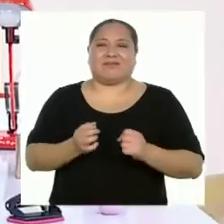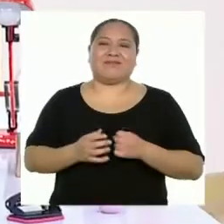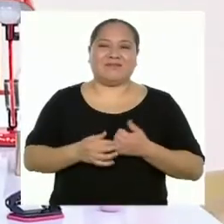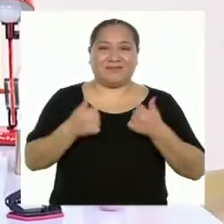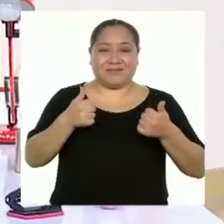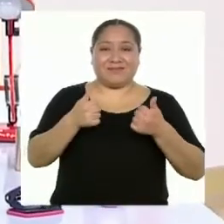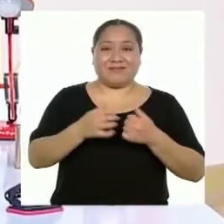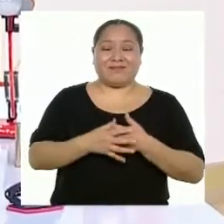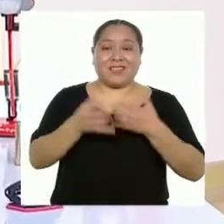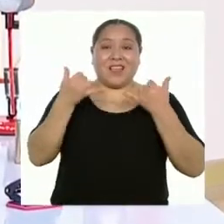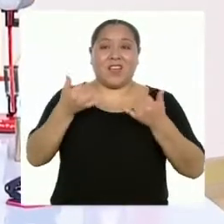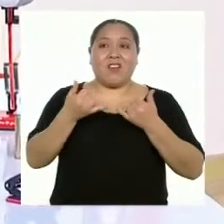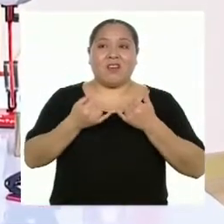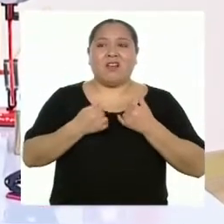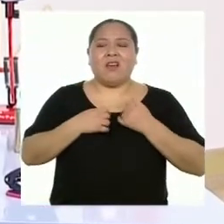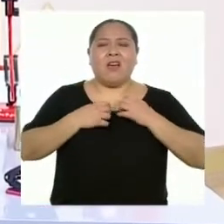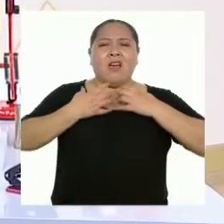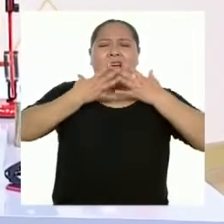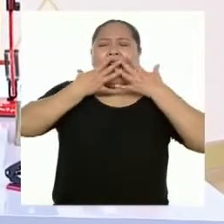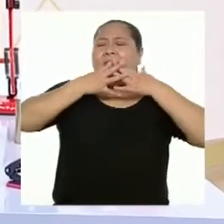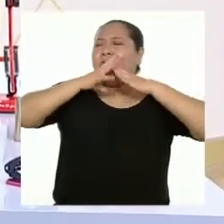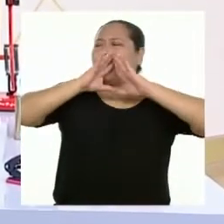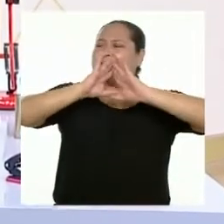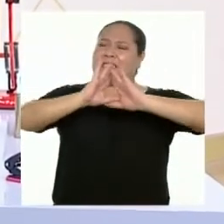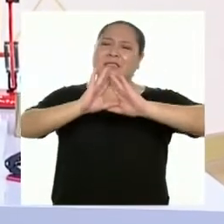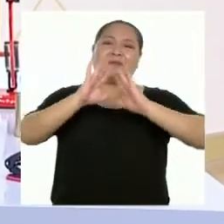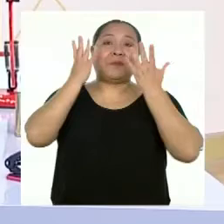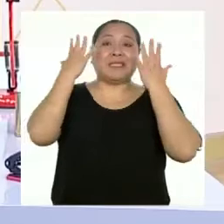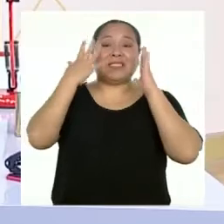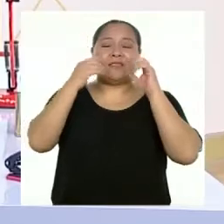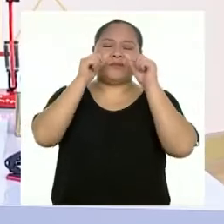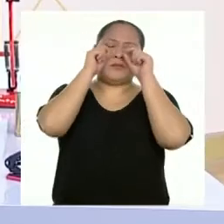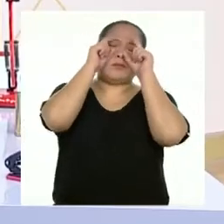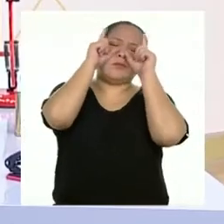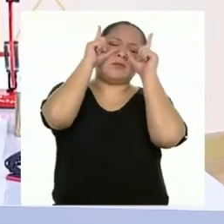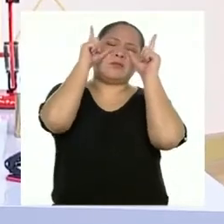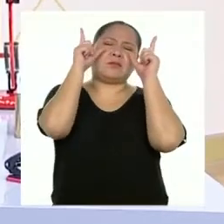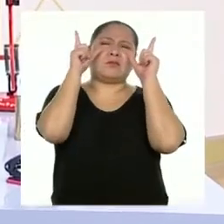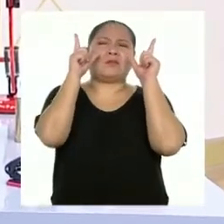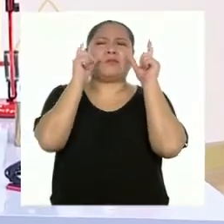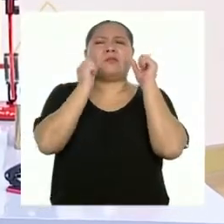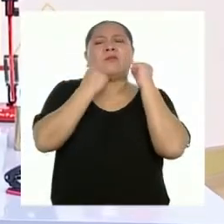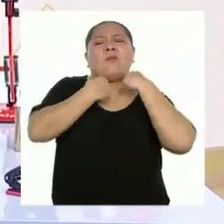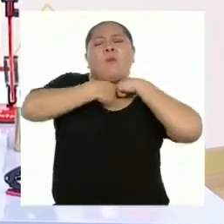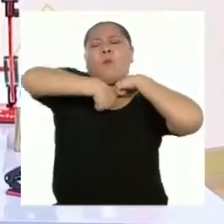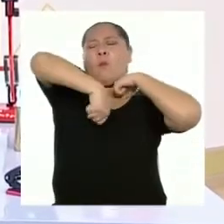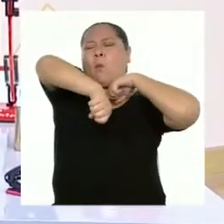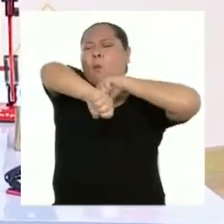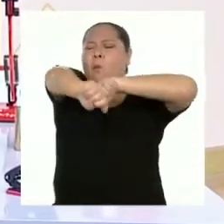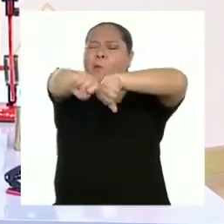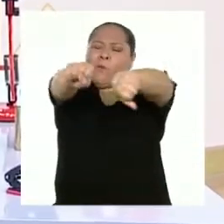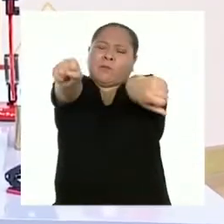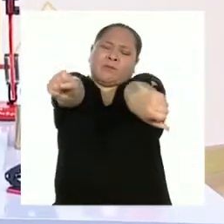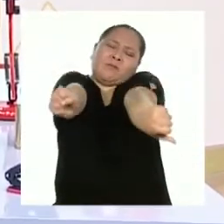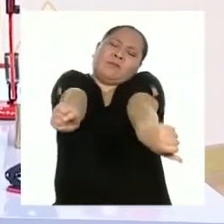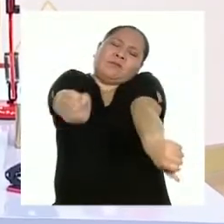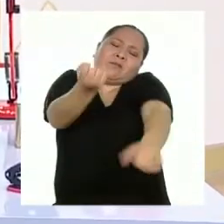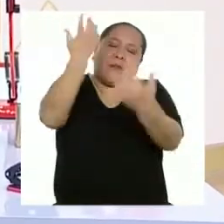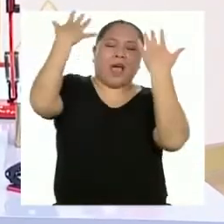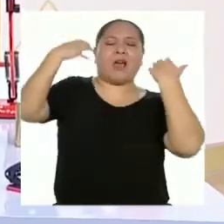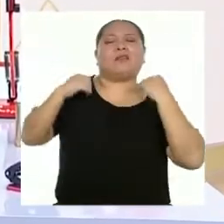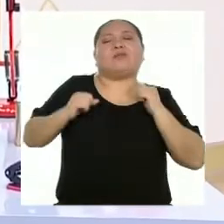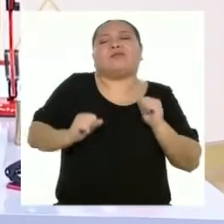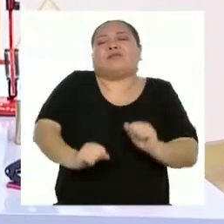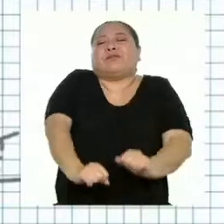Ahora hay que desperezarnos como si acabáramos de despertar y bajar los brazos.